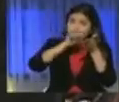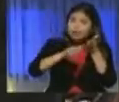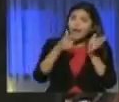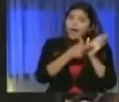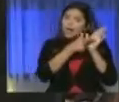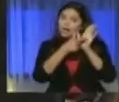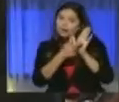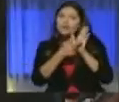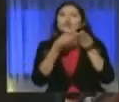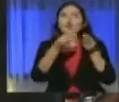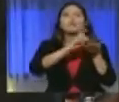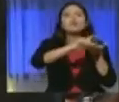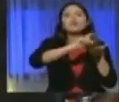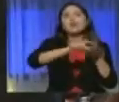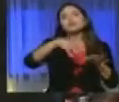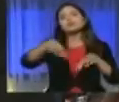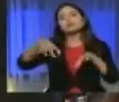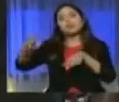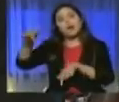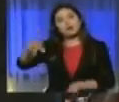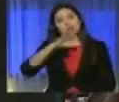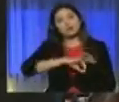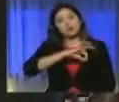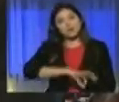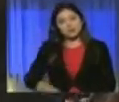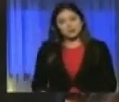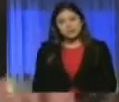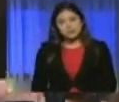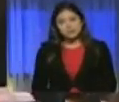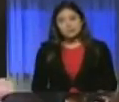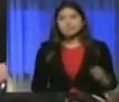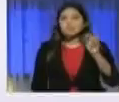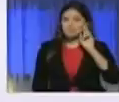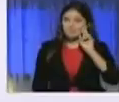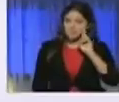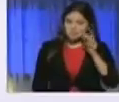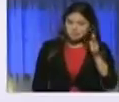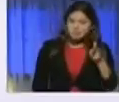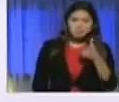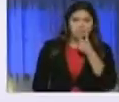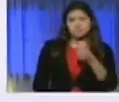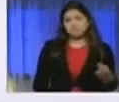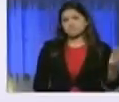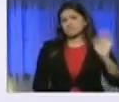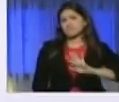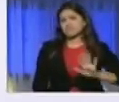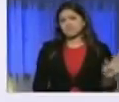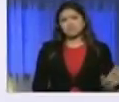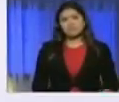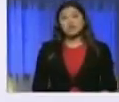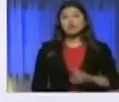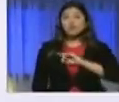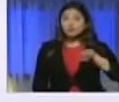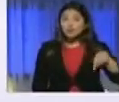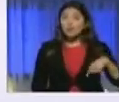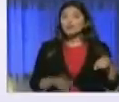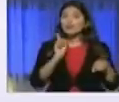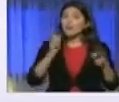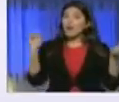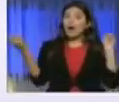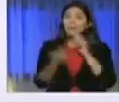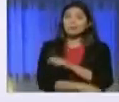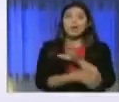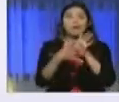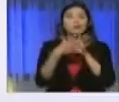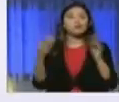redistribución de la riqueza dentro de la sociedad. Así es sencillo. Nosotros tenemos que ir cambiando los paradigmas de la